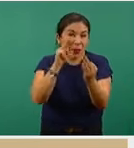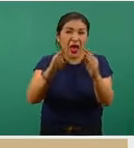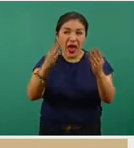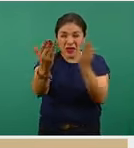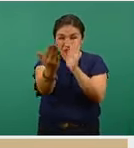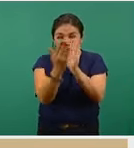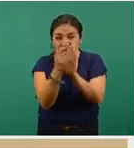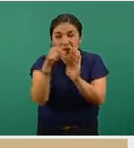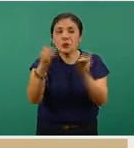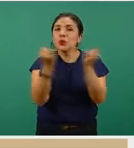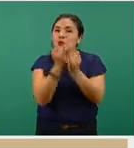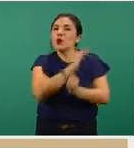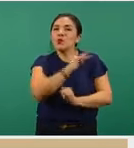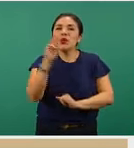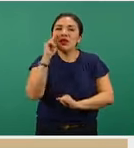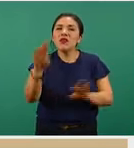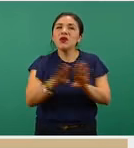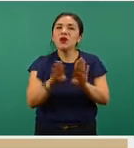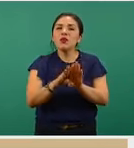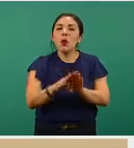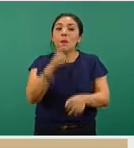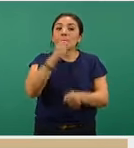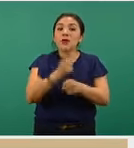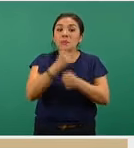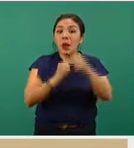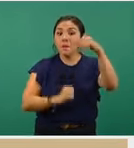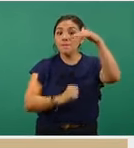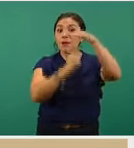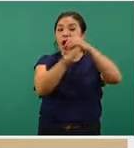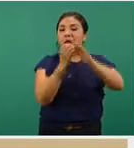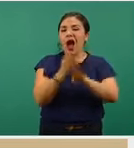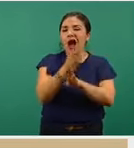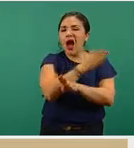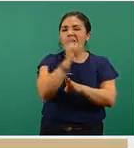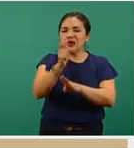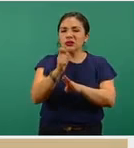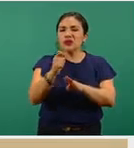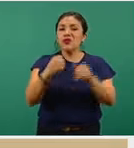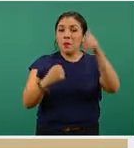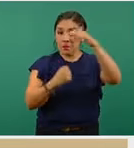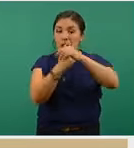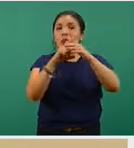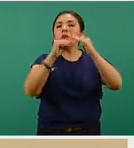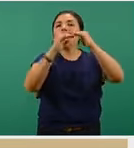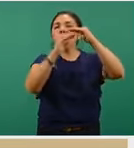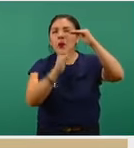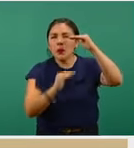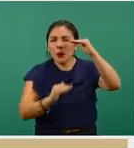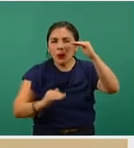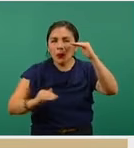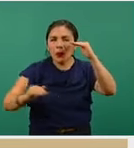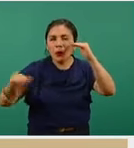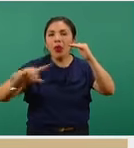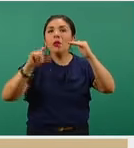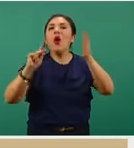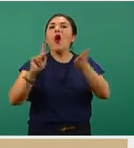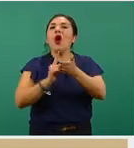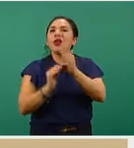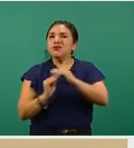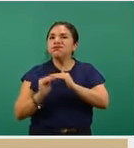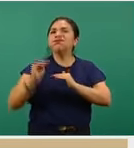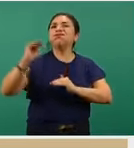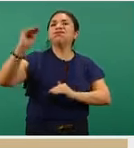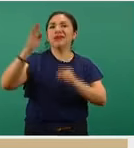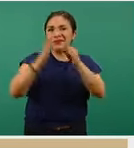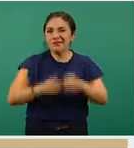este patrón de una primera curva que llegó a un pico, después bajó y después tuvimos este ascenso